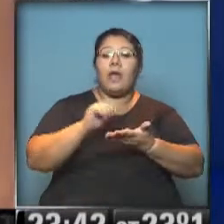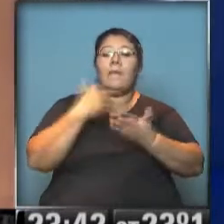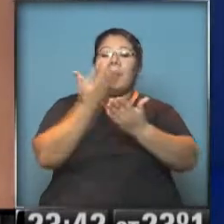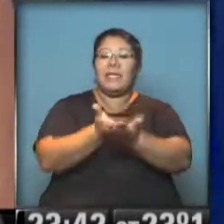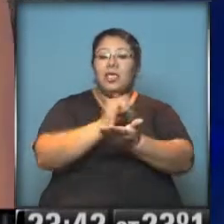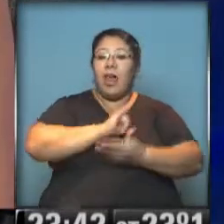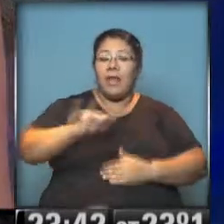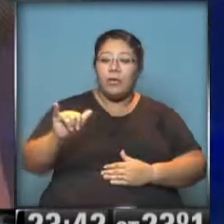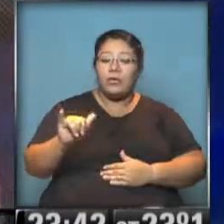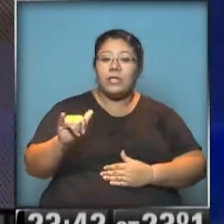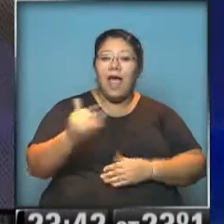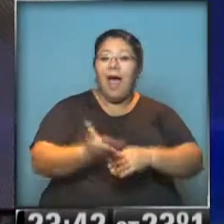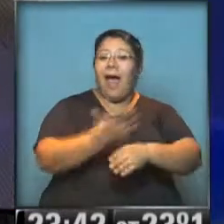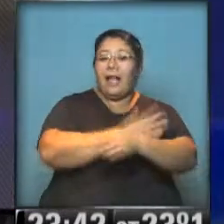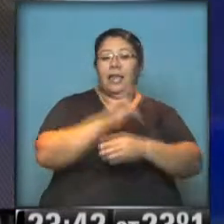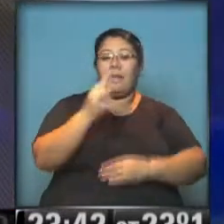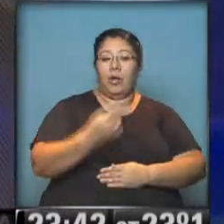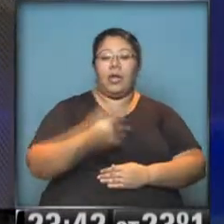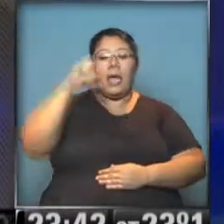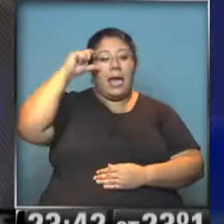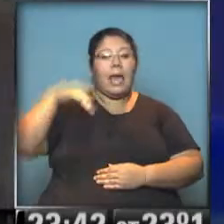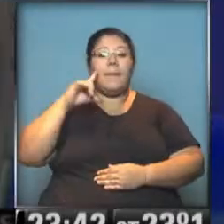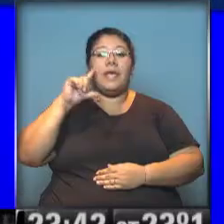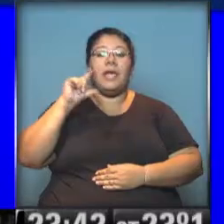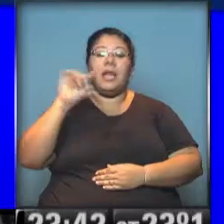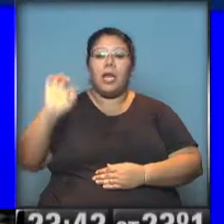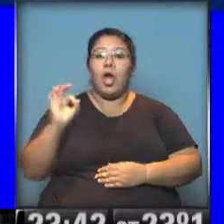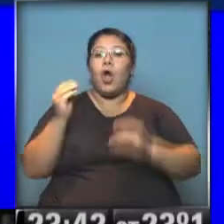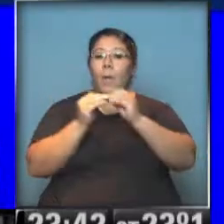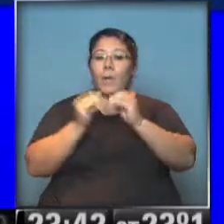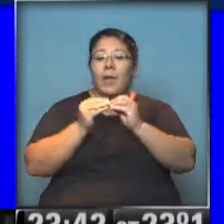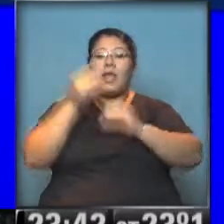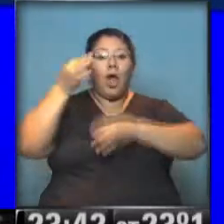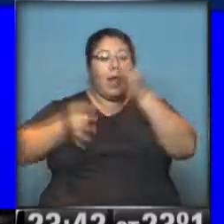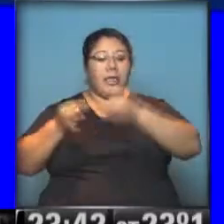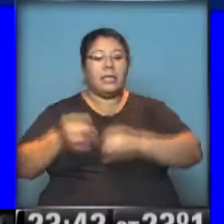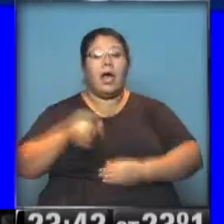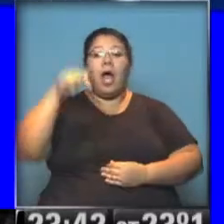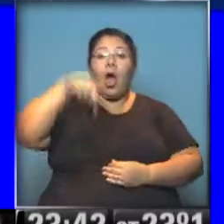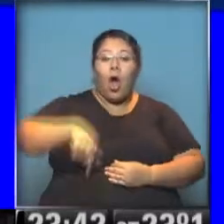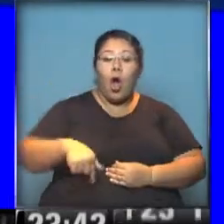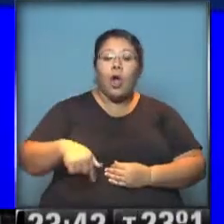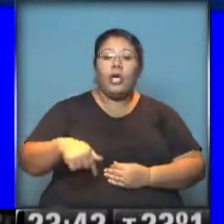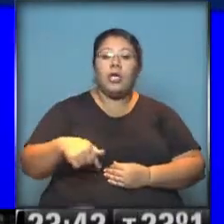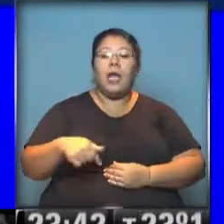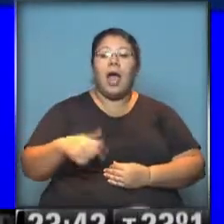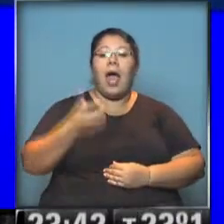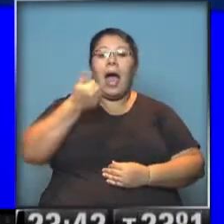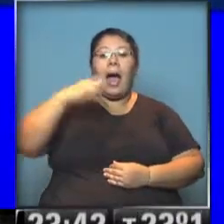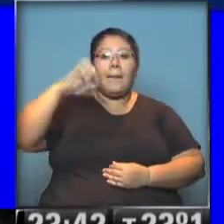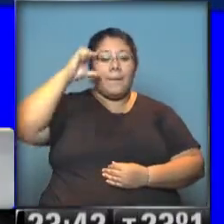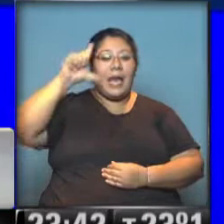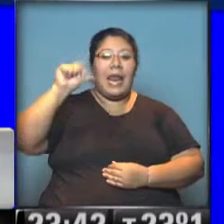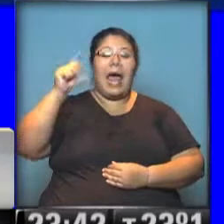es Emilio Ruchansky, que está aquí con nosotros. Emilio. El día de hoy se ha conocido la apelación del fiscal